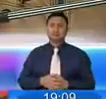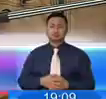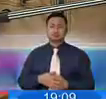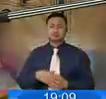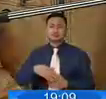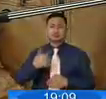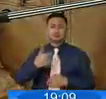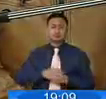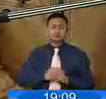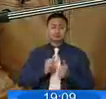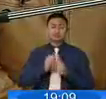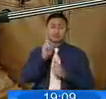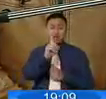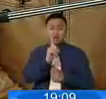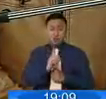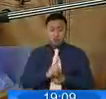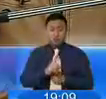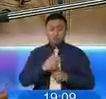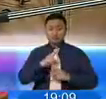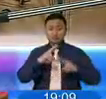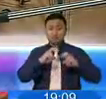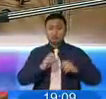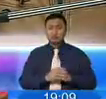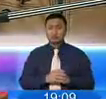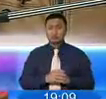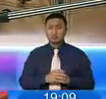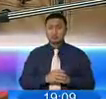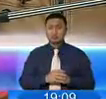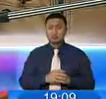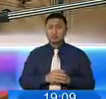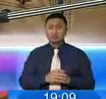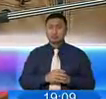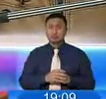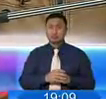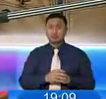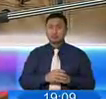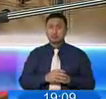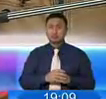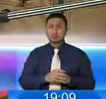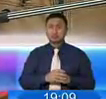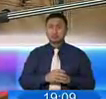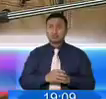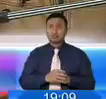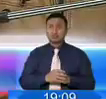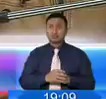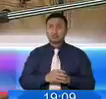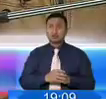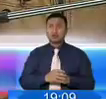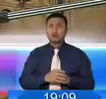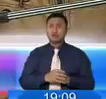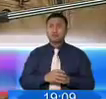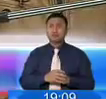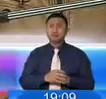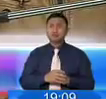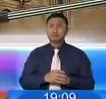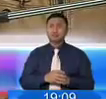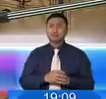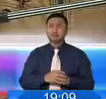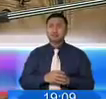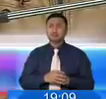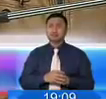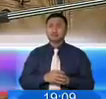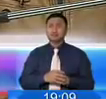que cada uno de estos casos y los que no se pudieron presentar y que estoy abierta para que se presenten por parte de las organizaciones